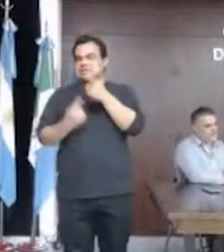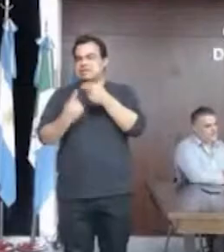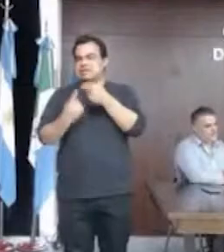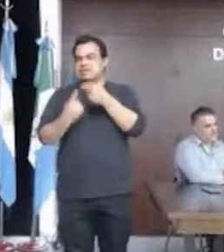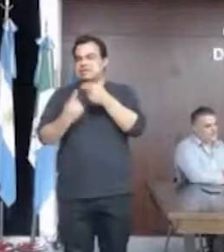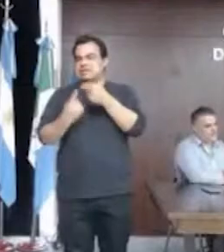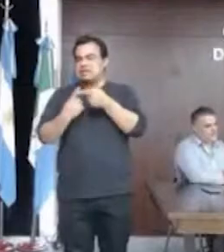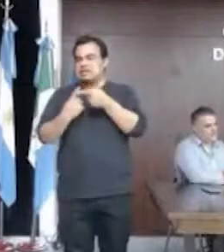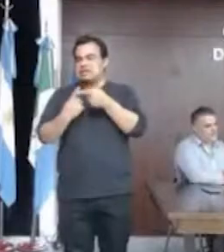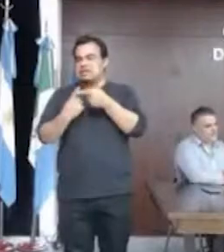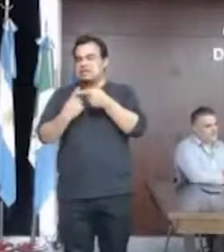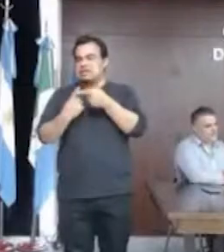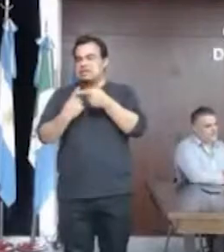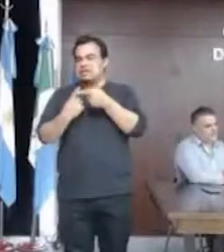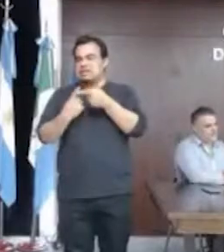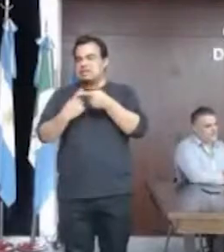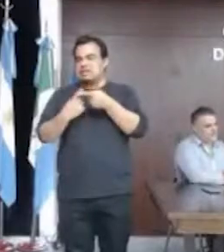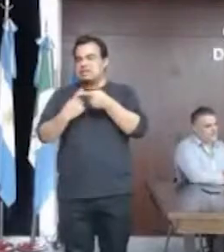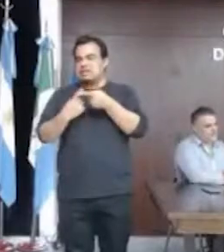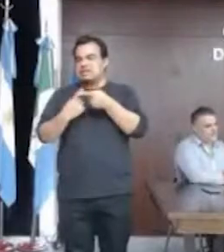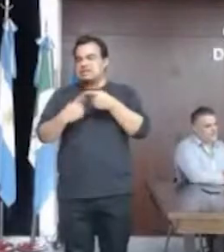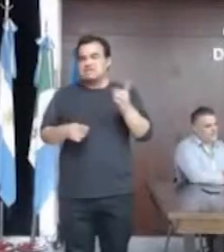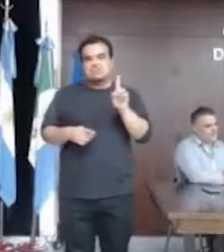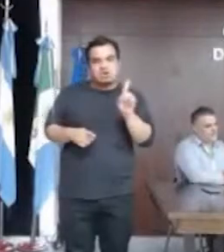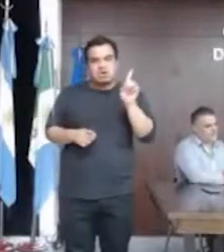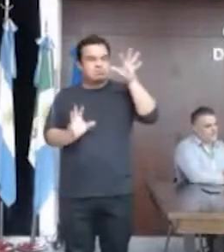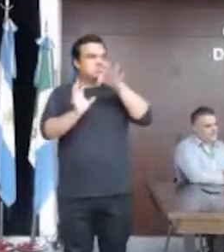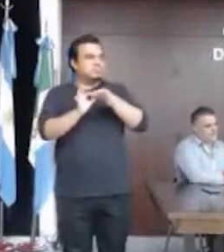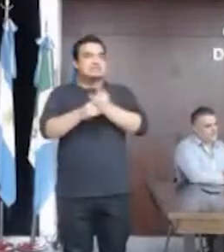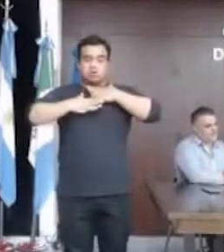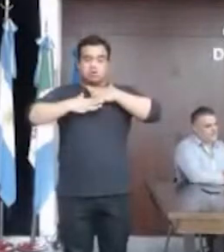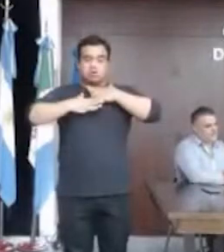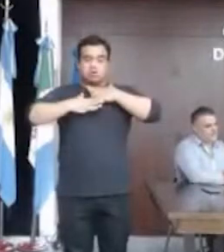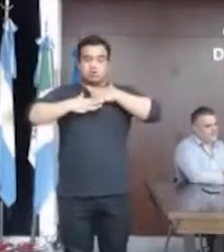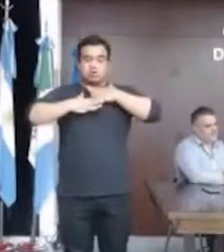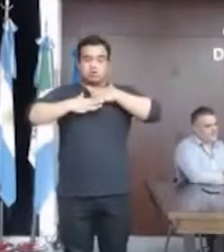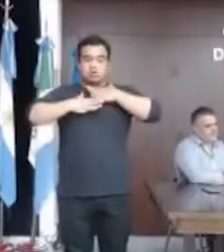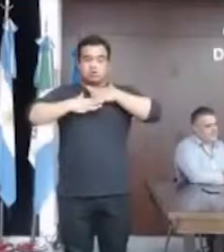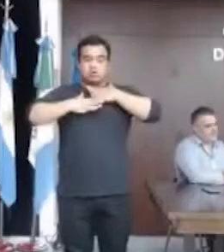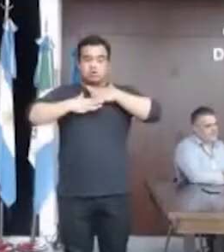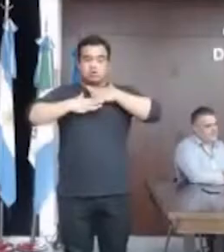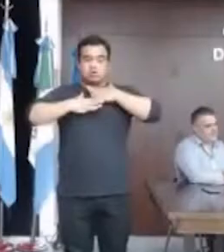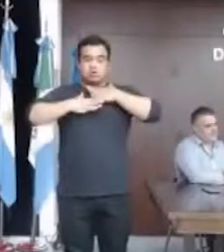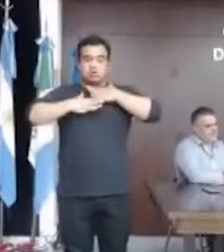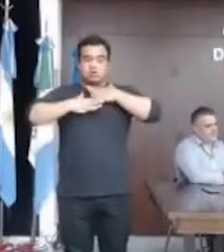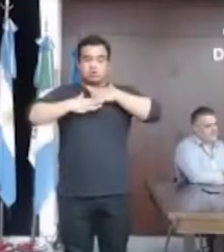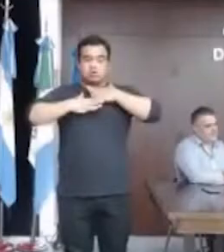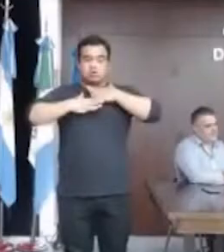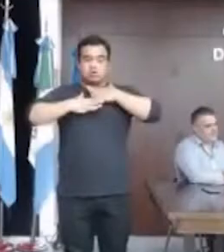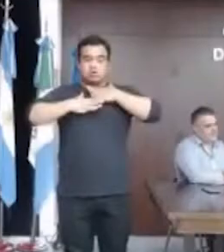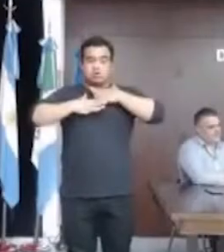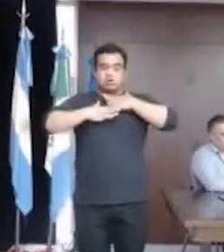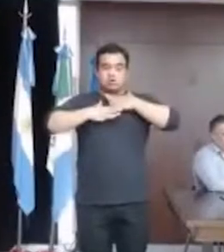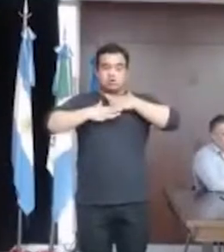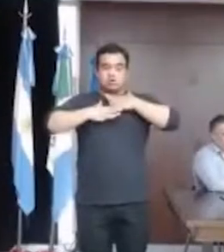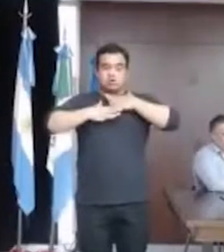caminando de acá, no hace falta que nadie se pregunte de que puedo estar deprimida y si estoy acá, ¿sí? Bien, entonces